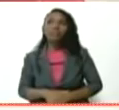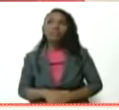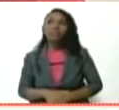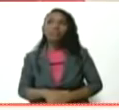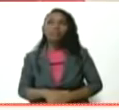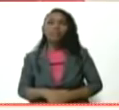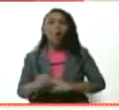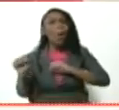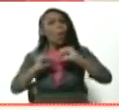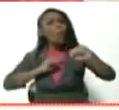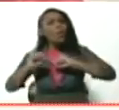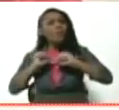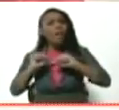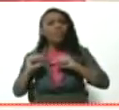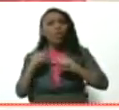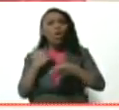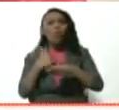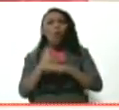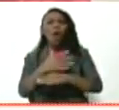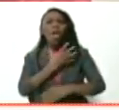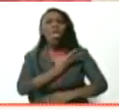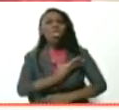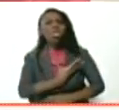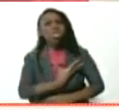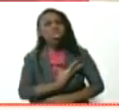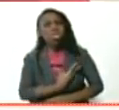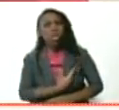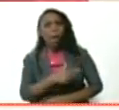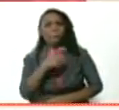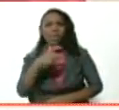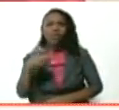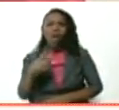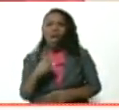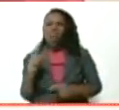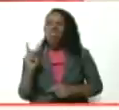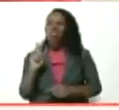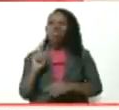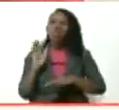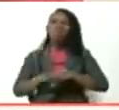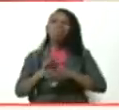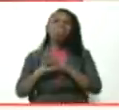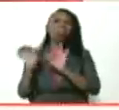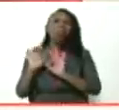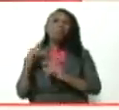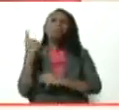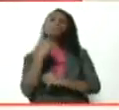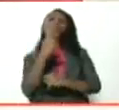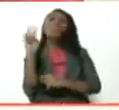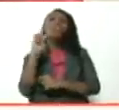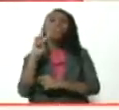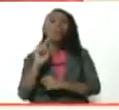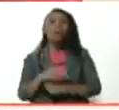Los movimientos se desmoralizan. Otros dicen, no nos va a pasar nada, solo es a Venezuela.